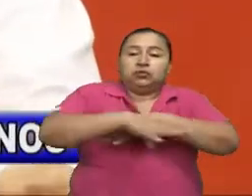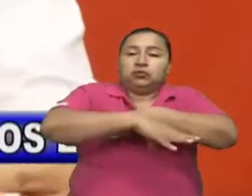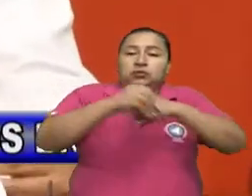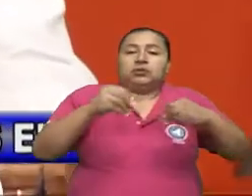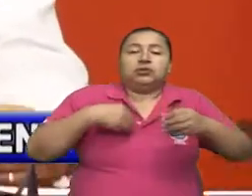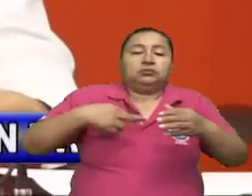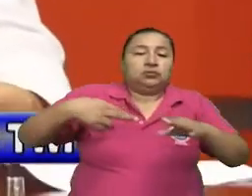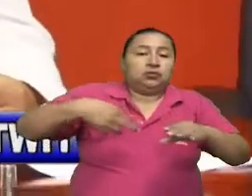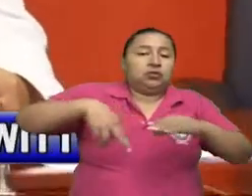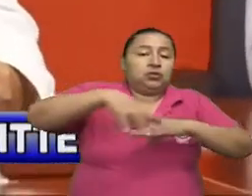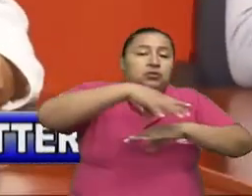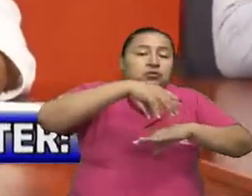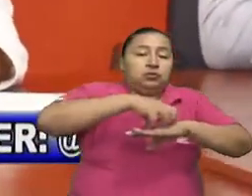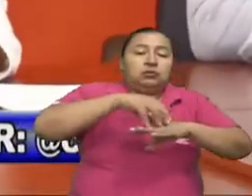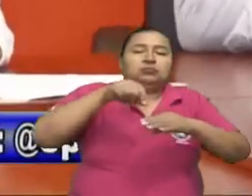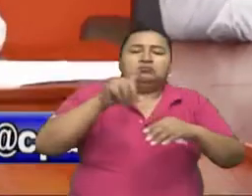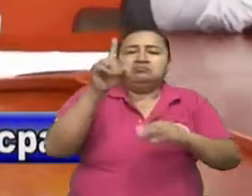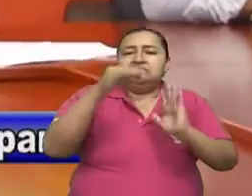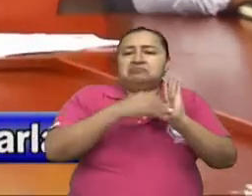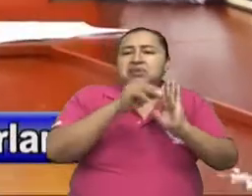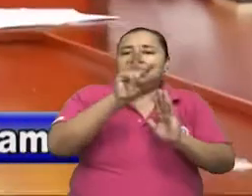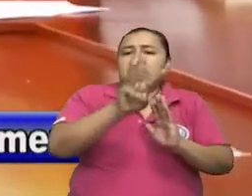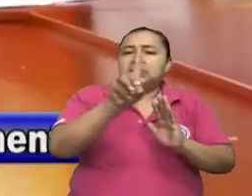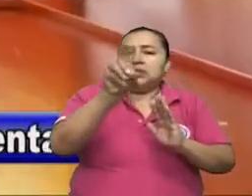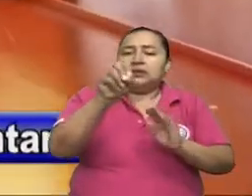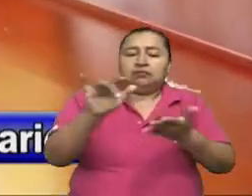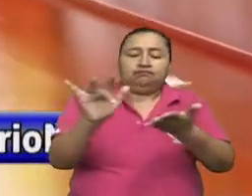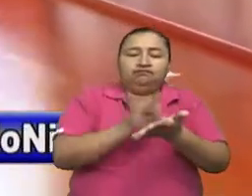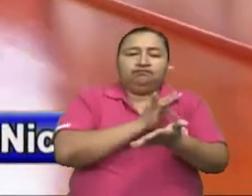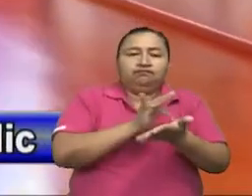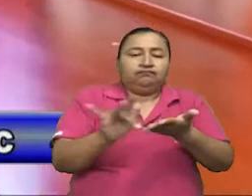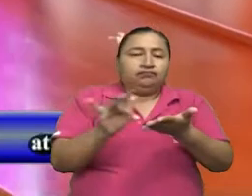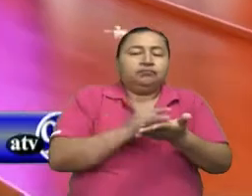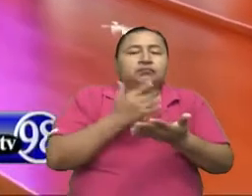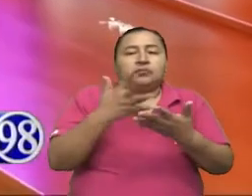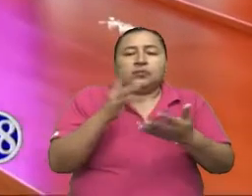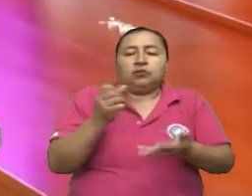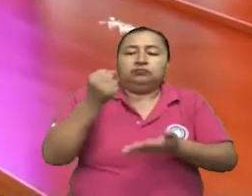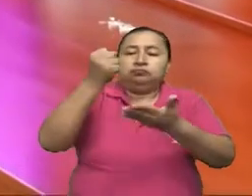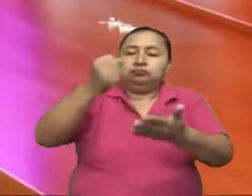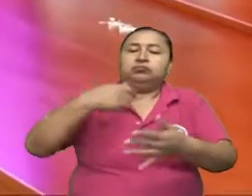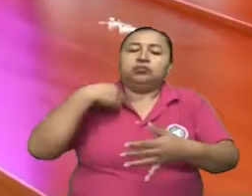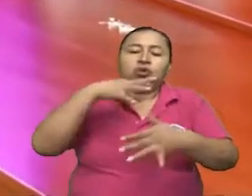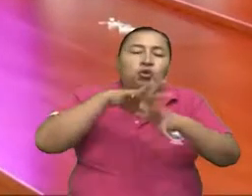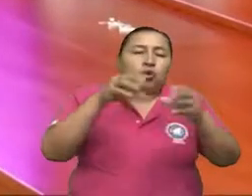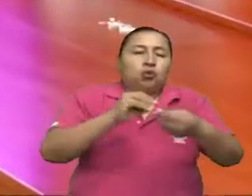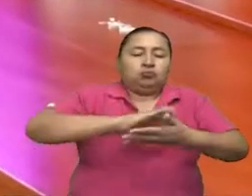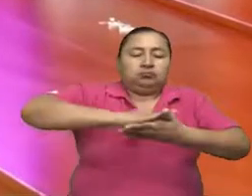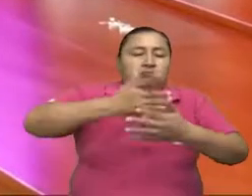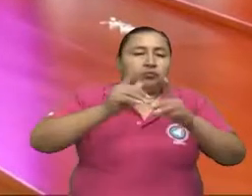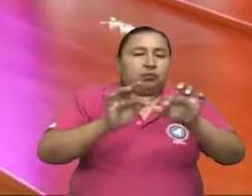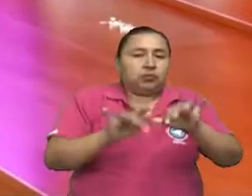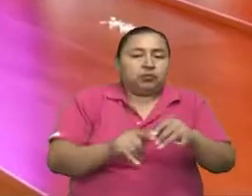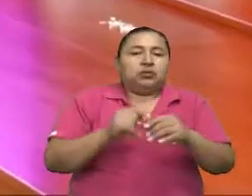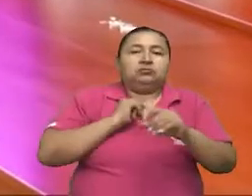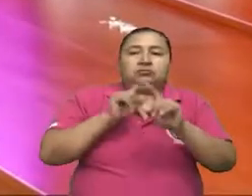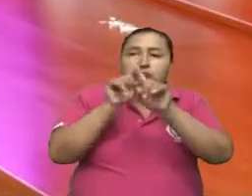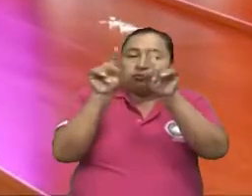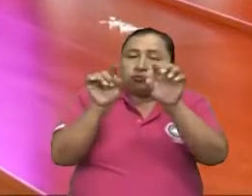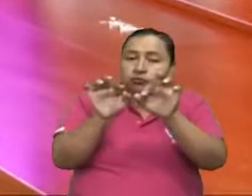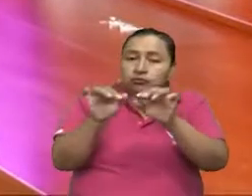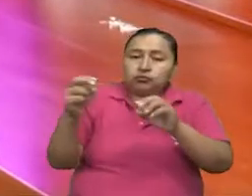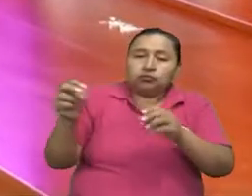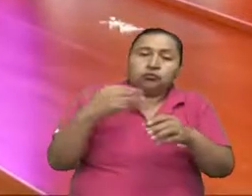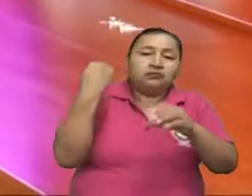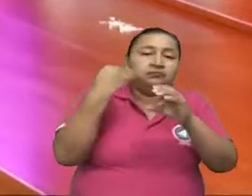estar entregando 2.310 tablets con software educativo integrado, computadoras, servidores,